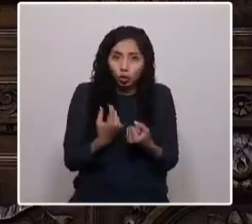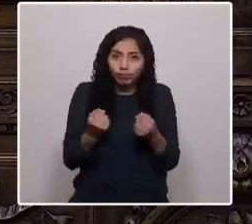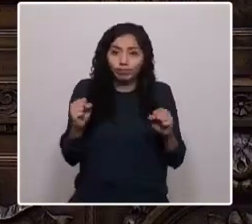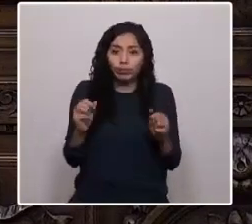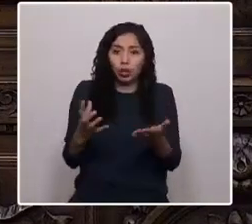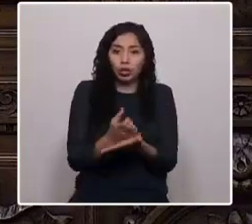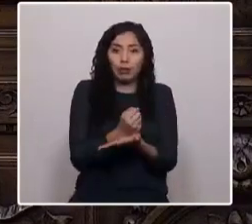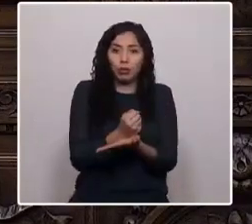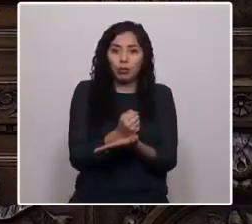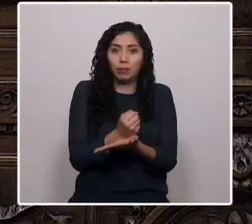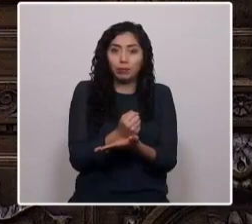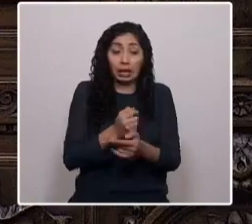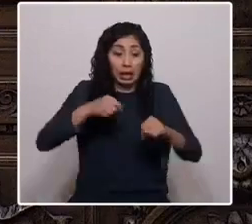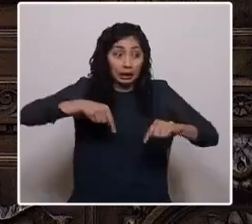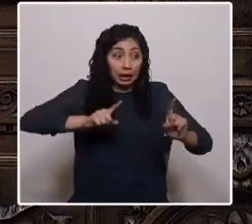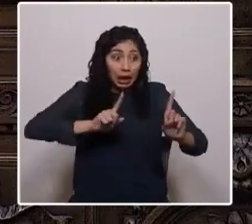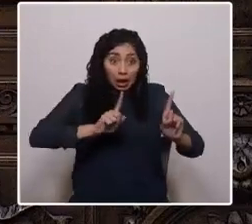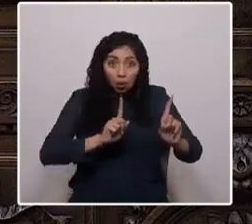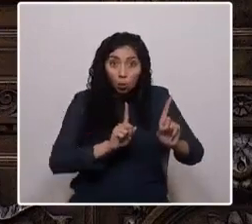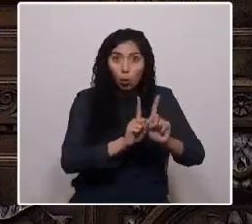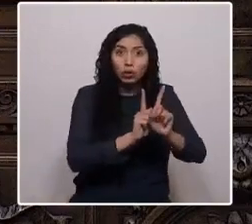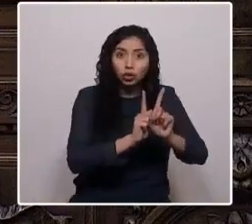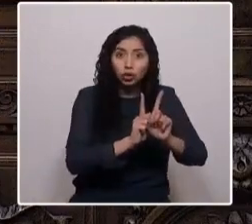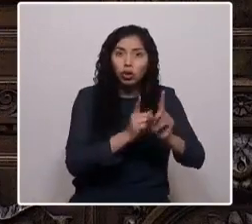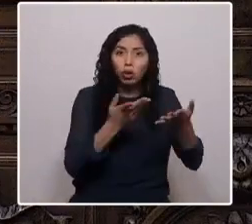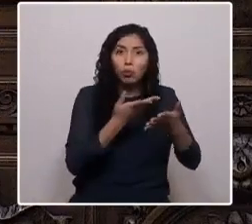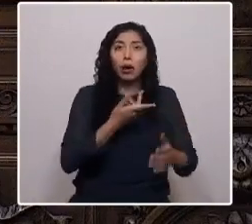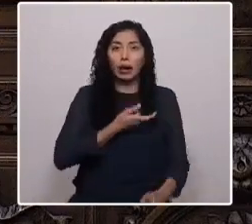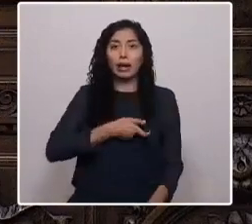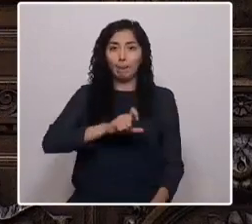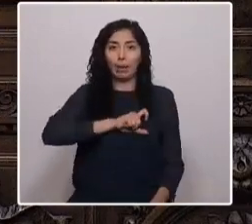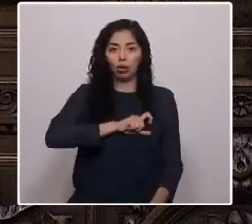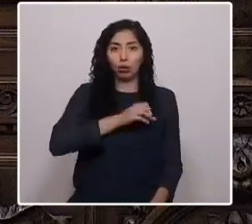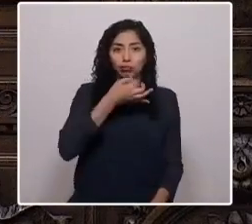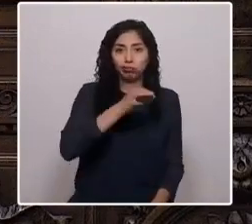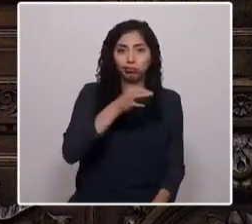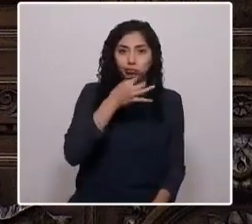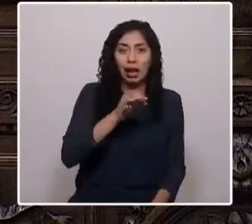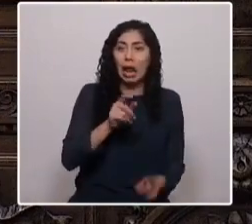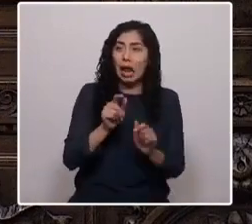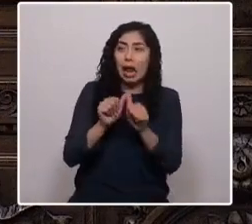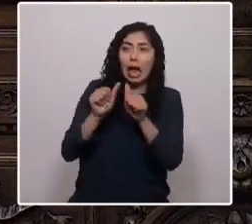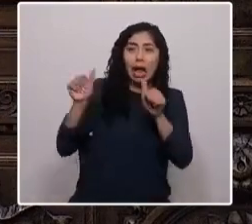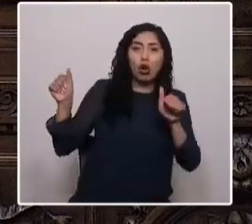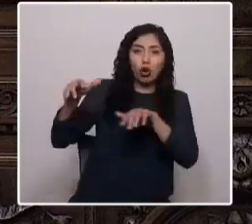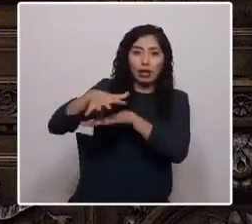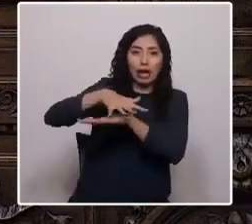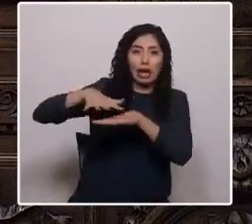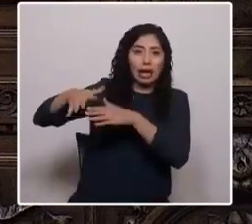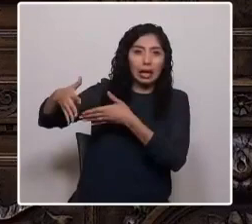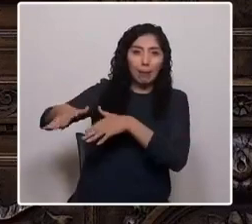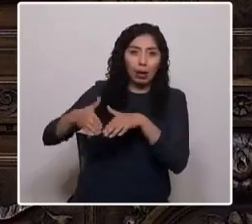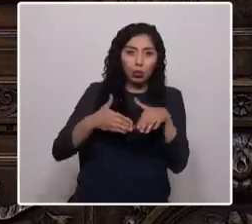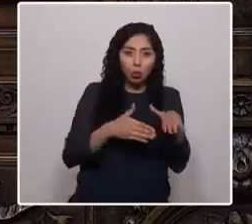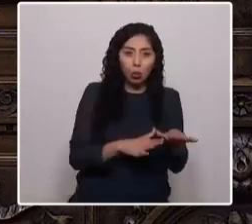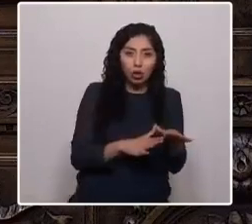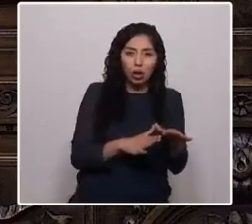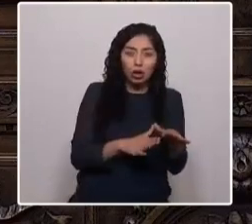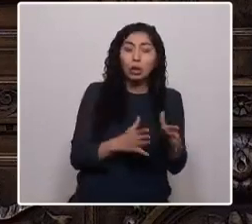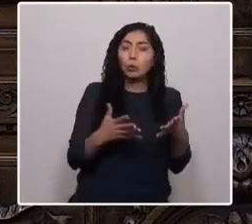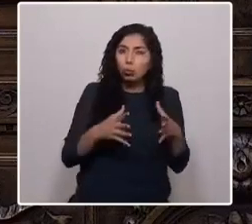y que este encuentro se efectuaría en español lejos de rapa nui y después de sortear innumerables obstáculos